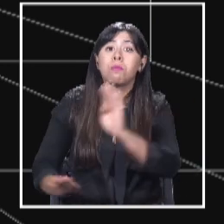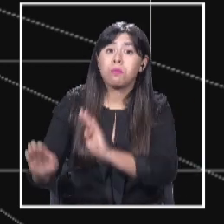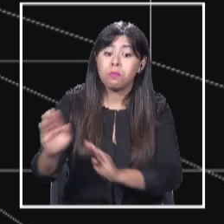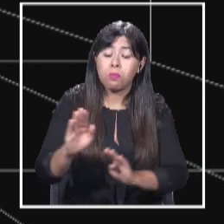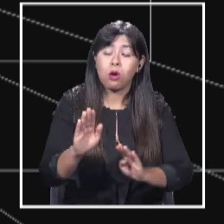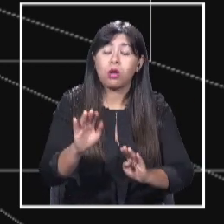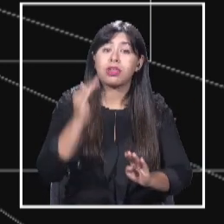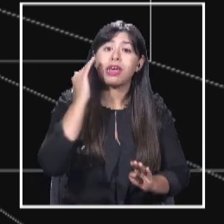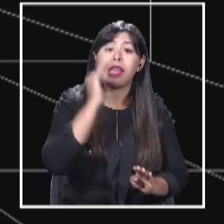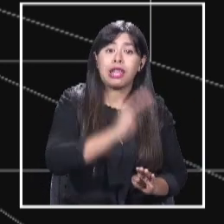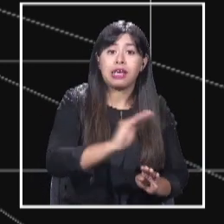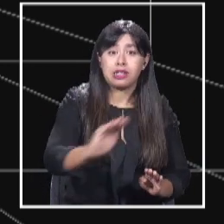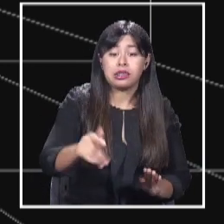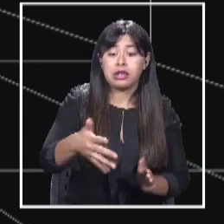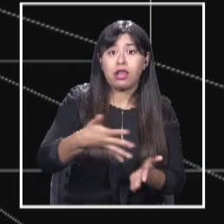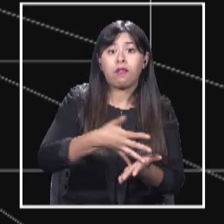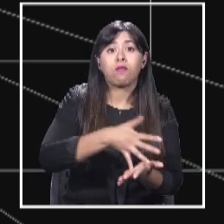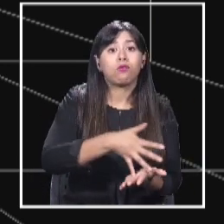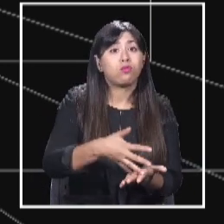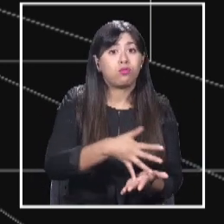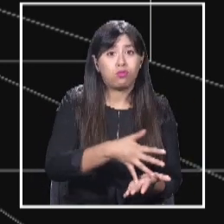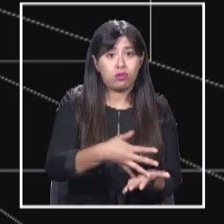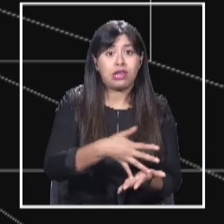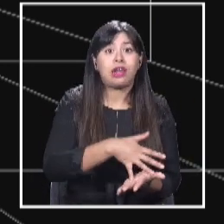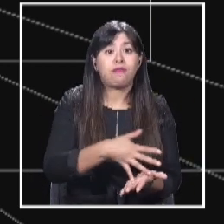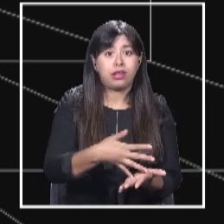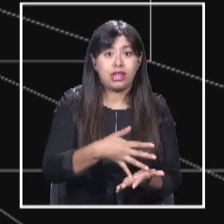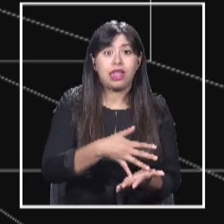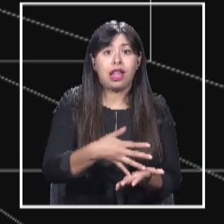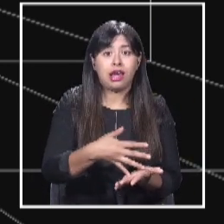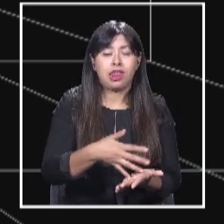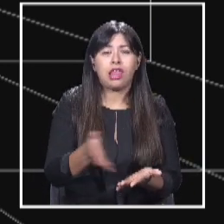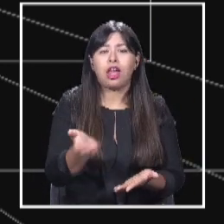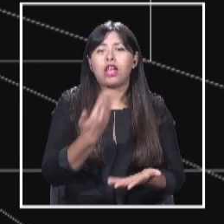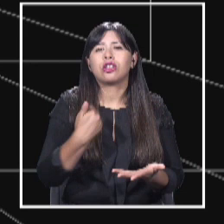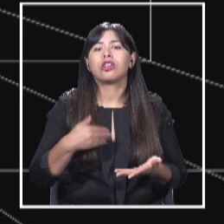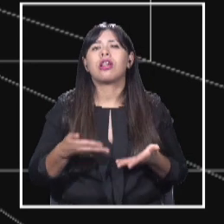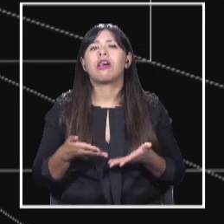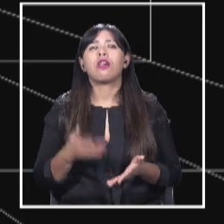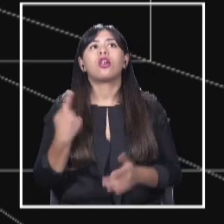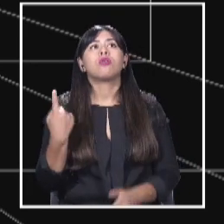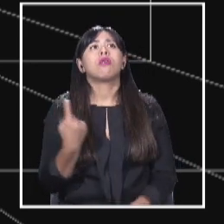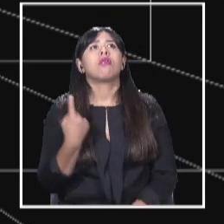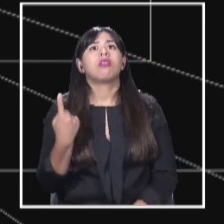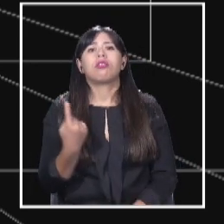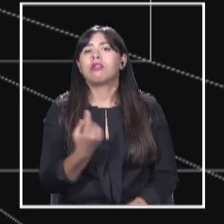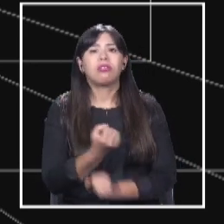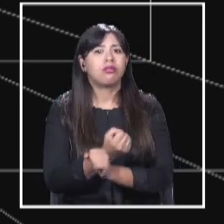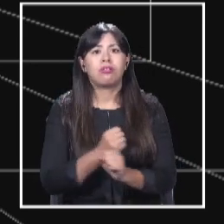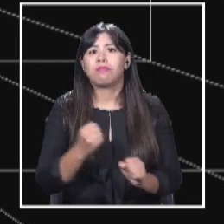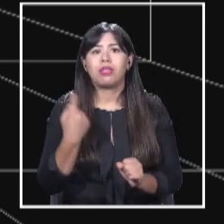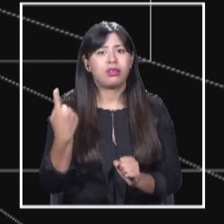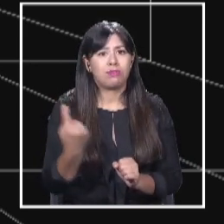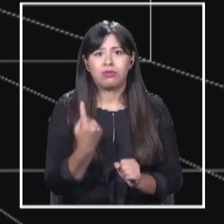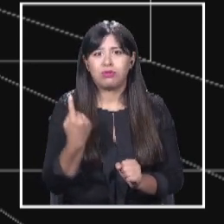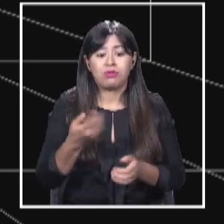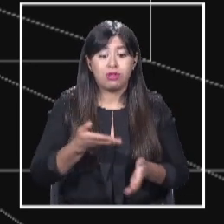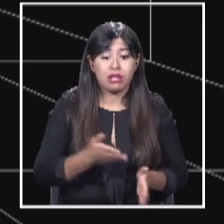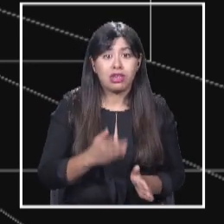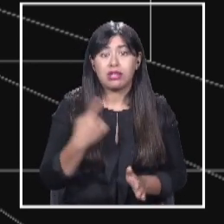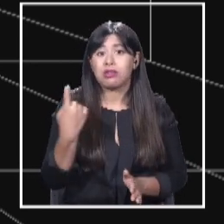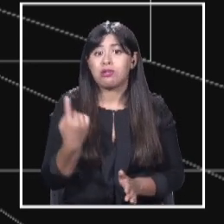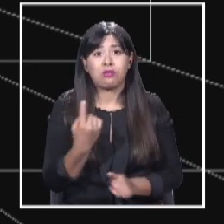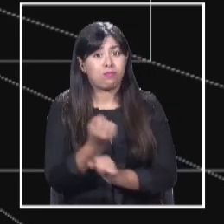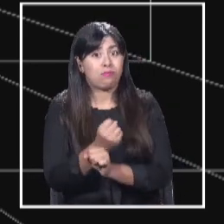cubre esa vulnerabilidad aumentada. No hemos nacido para estar solos, ni podemos estar solos ni siquiera al nacer, que